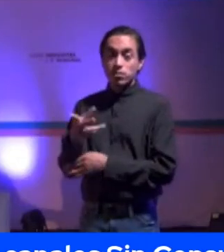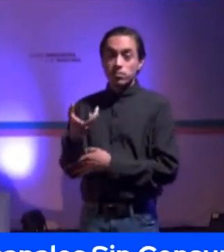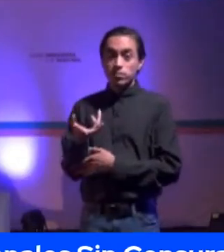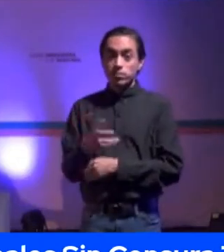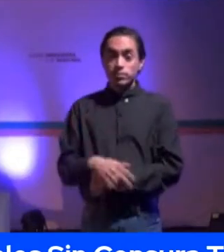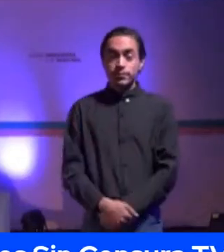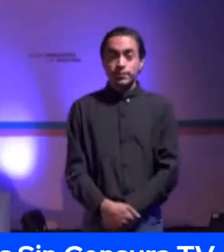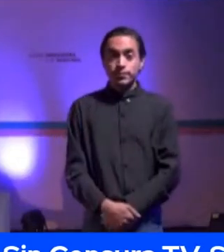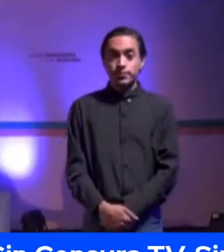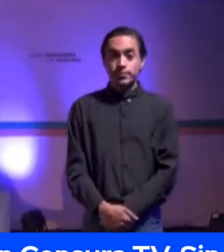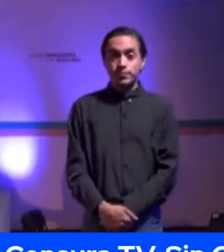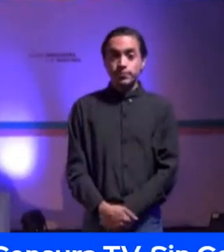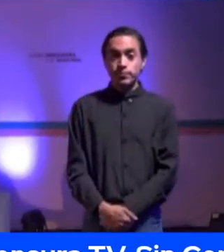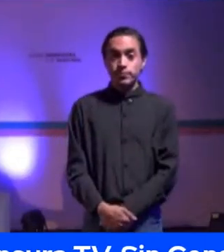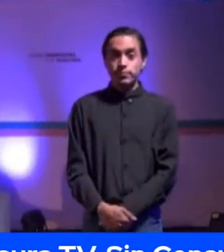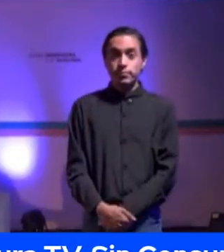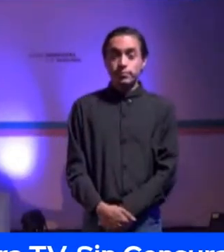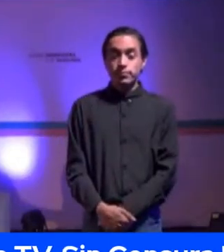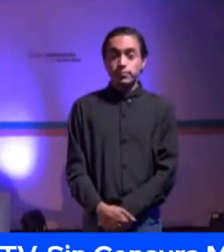o